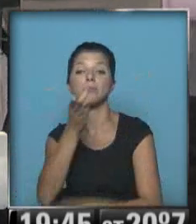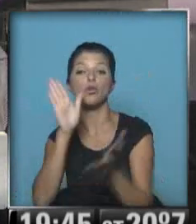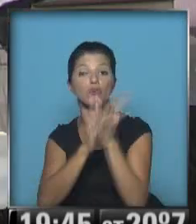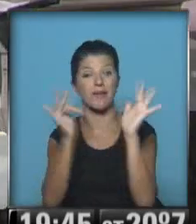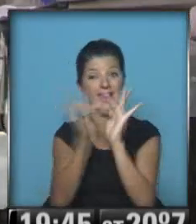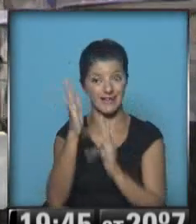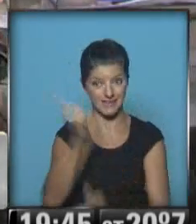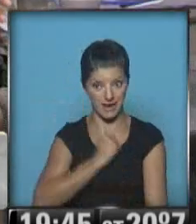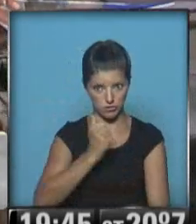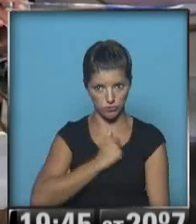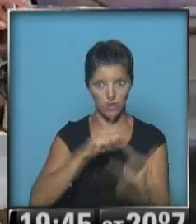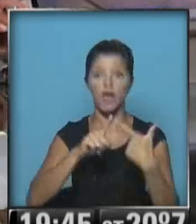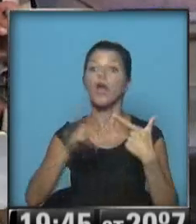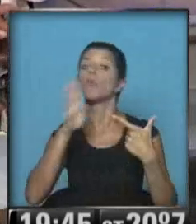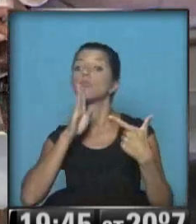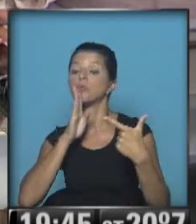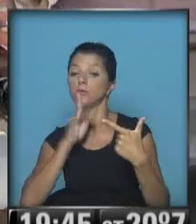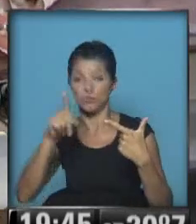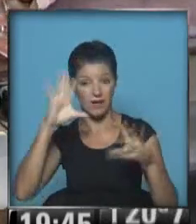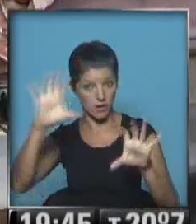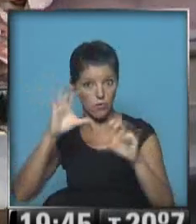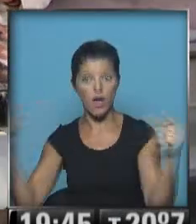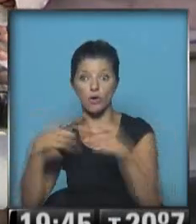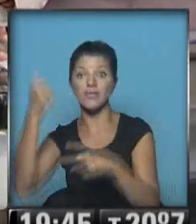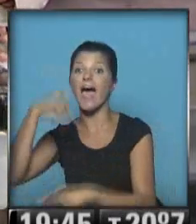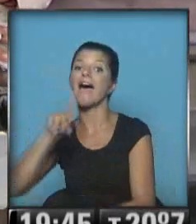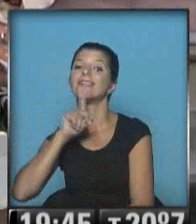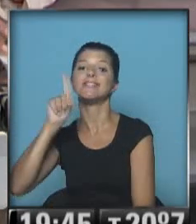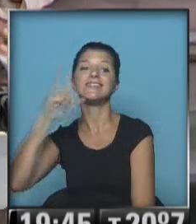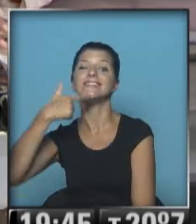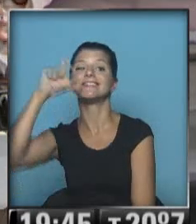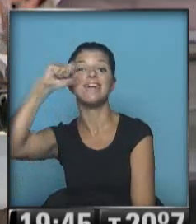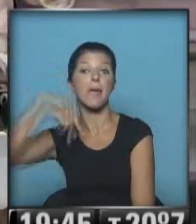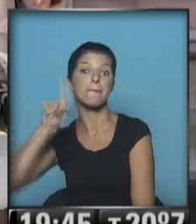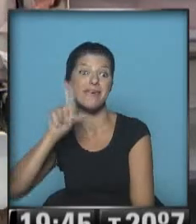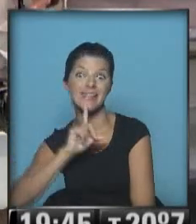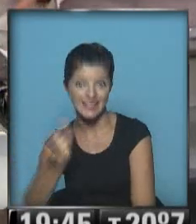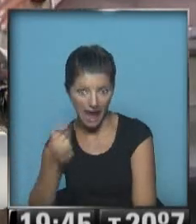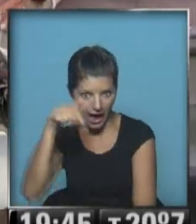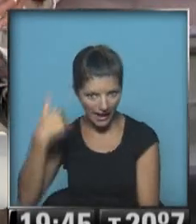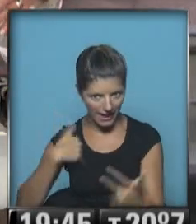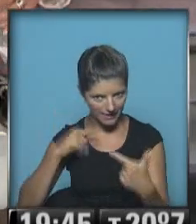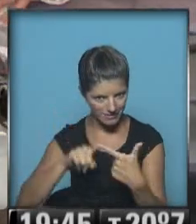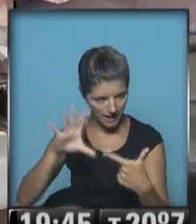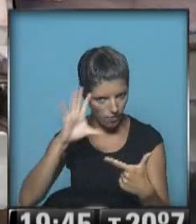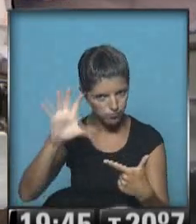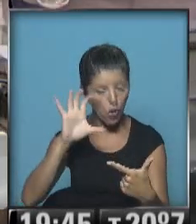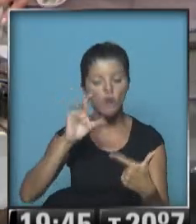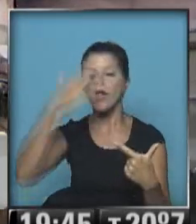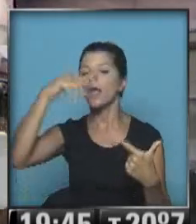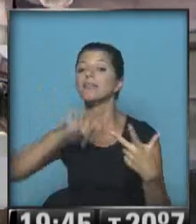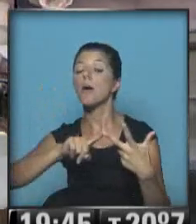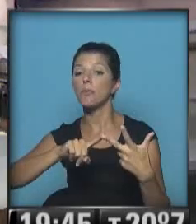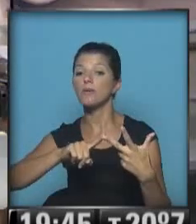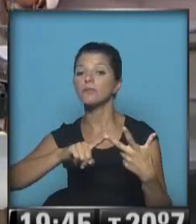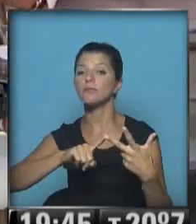Católica el judaísmo Recuerden que eran sumamente antisemitas en la Argentina eh Y luego la reinstalación de